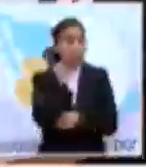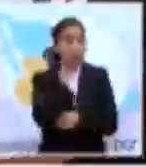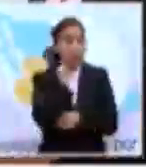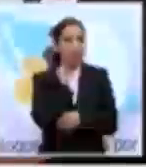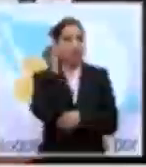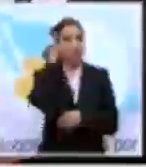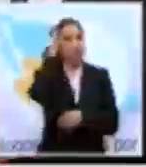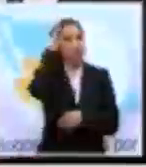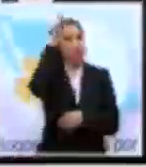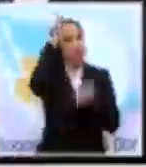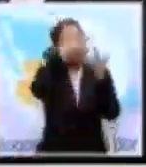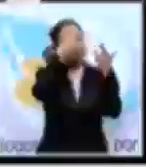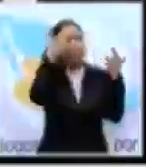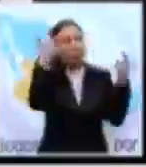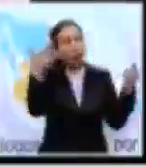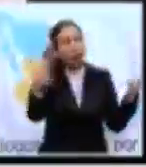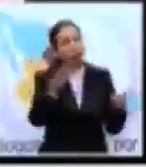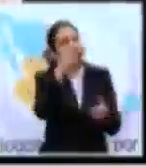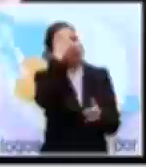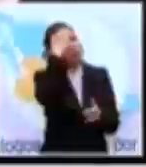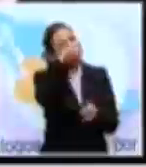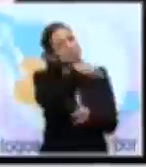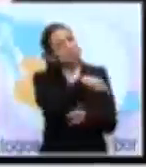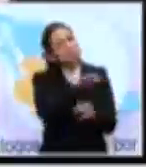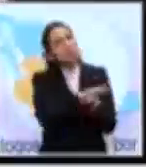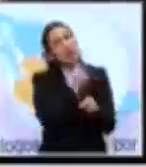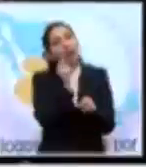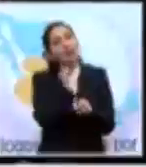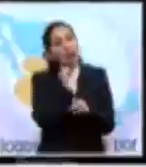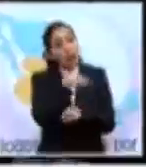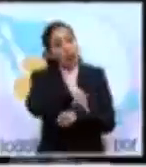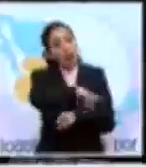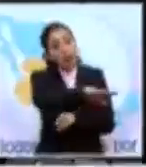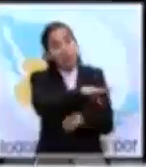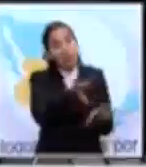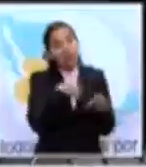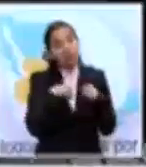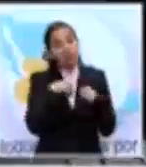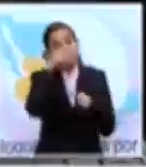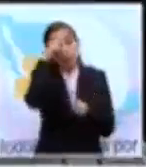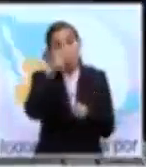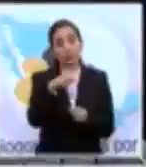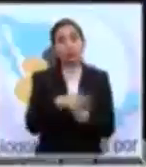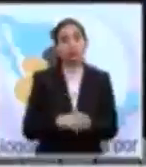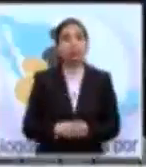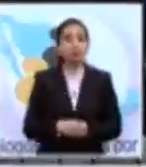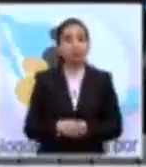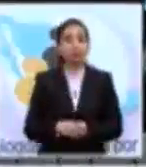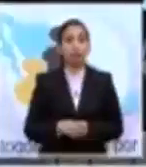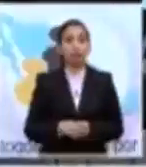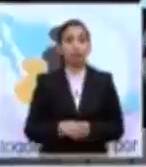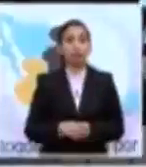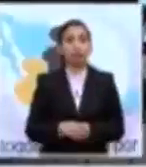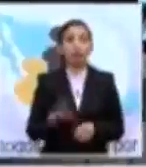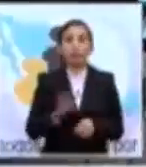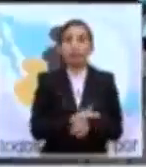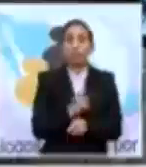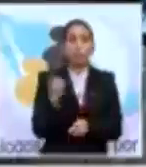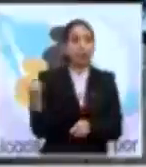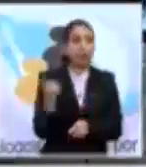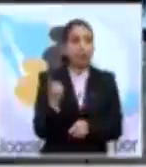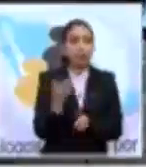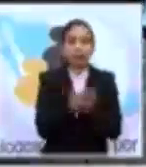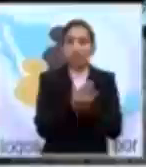pasará a la historia porque es un Senado comprometido con su país, porque